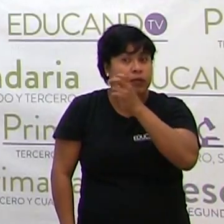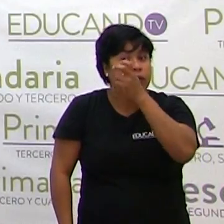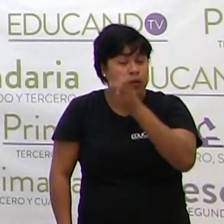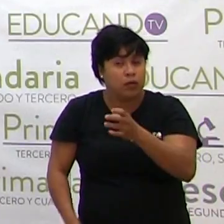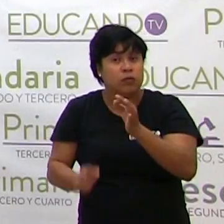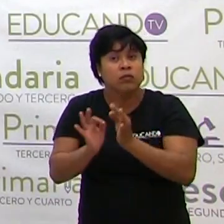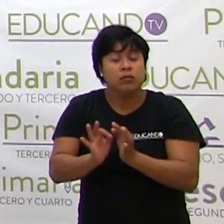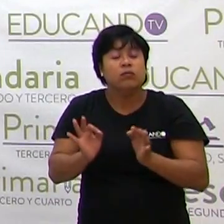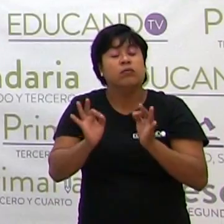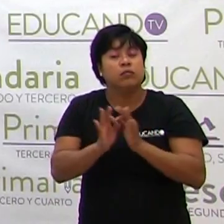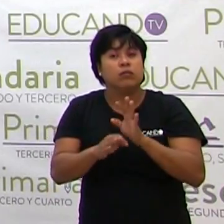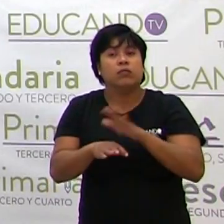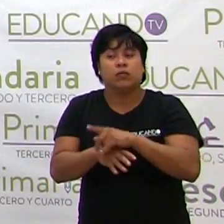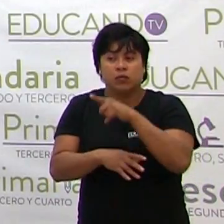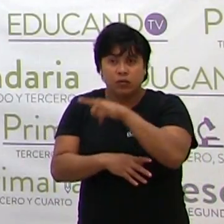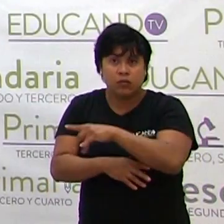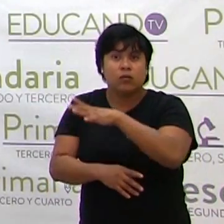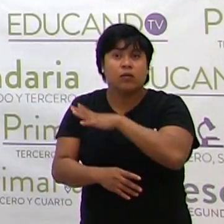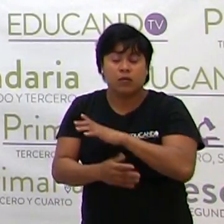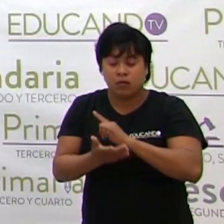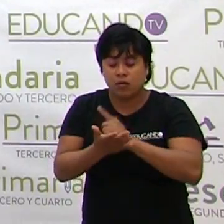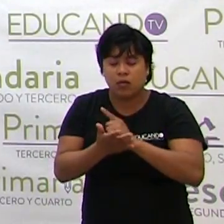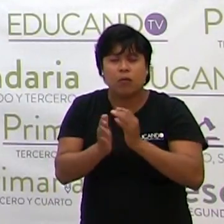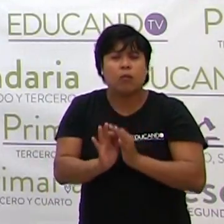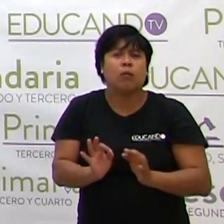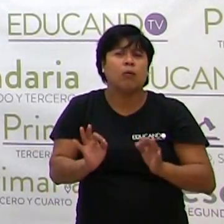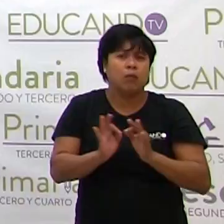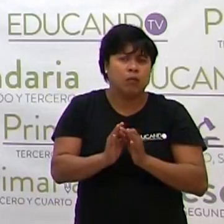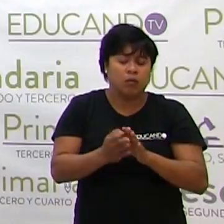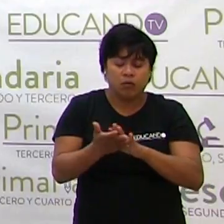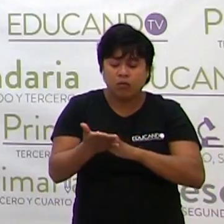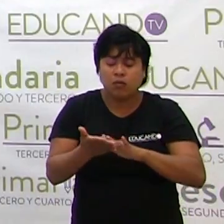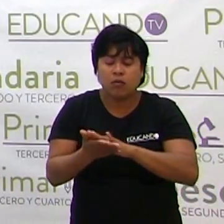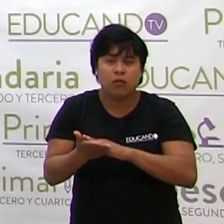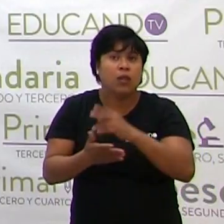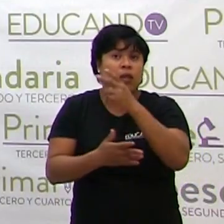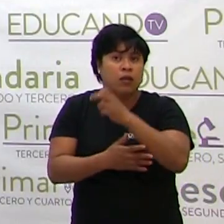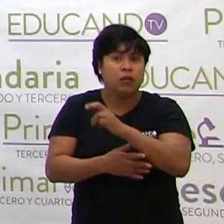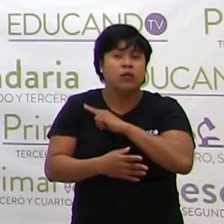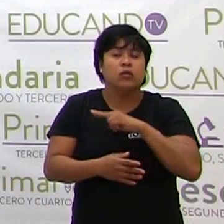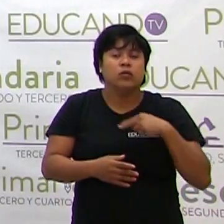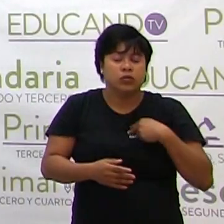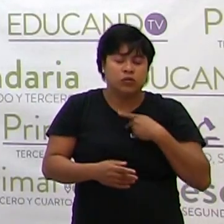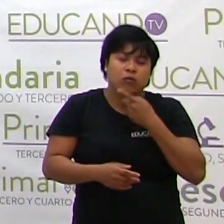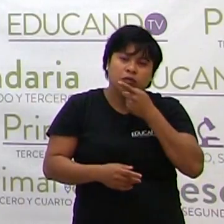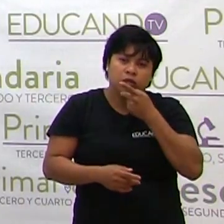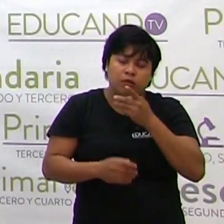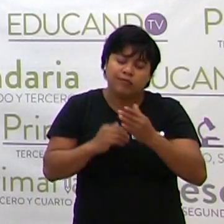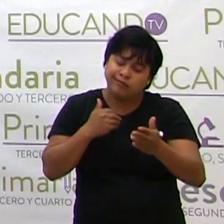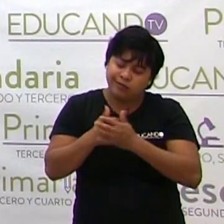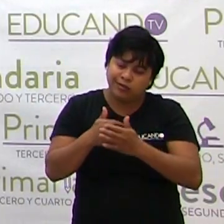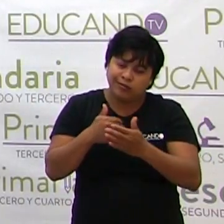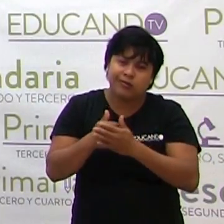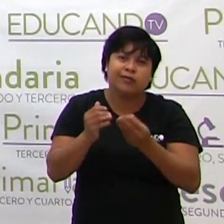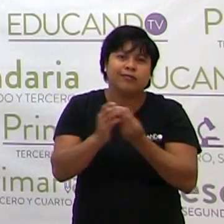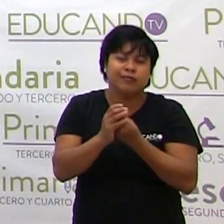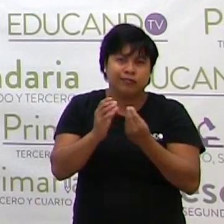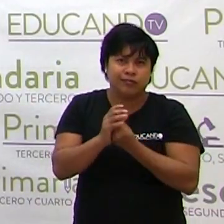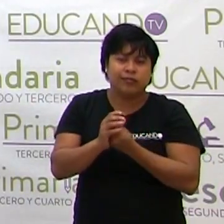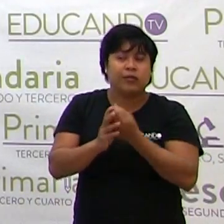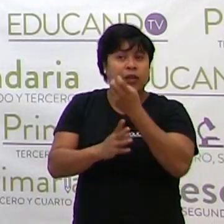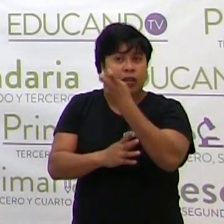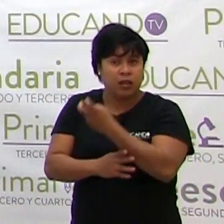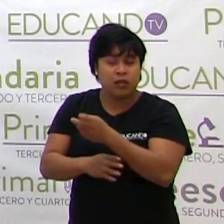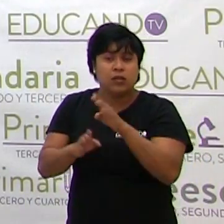parte porque ellos también tienen libros esenciales, de los cuales vamos a estar hablando en la siguiente sesión,